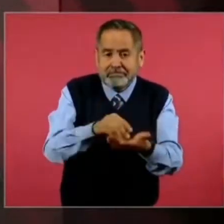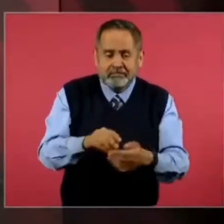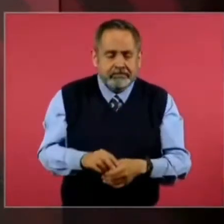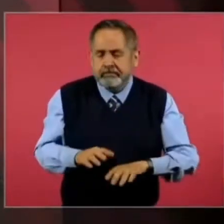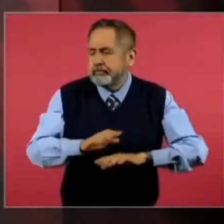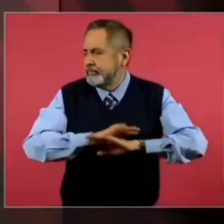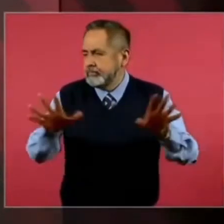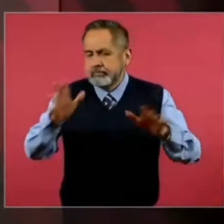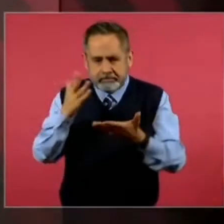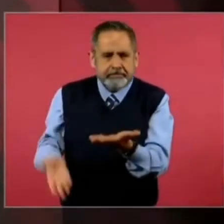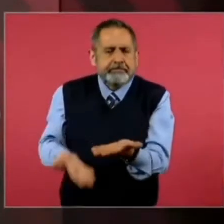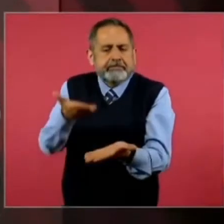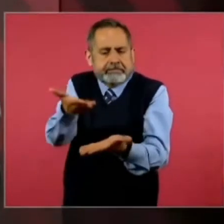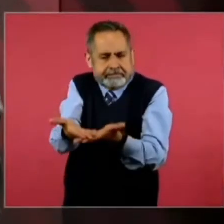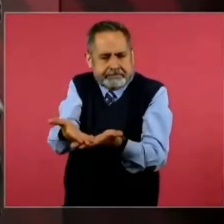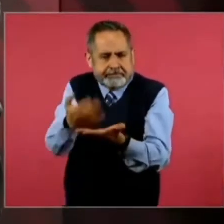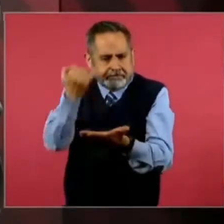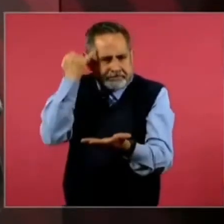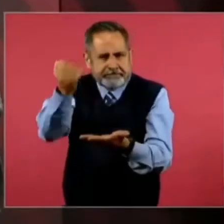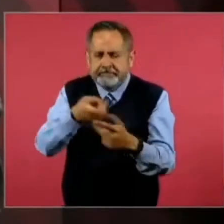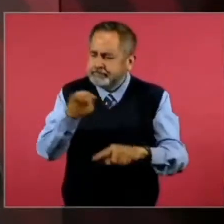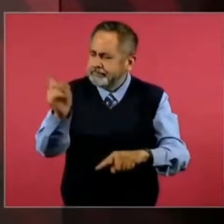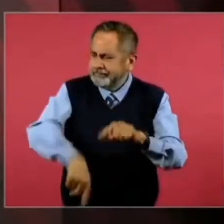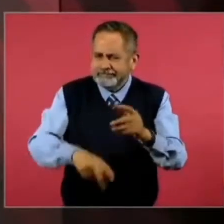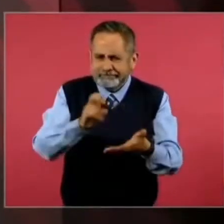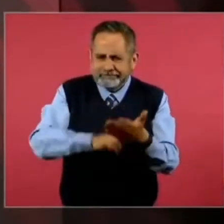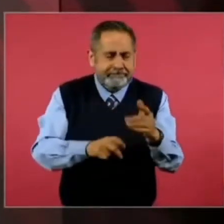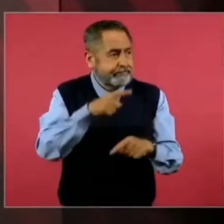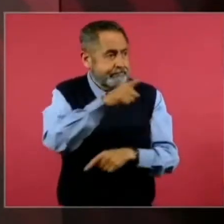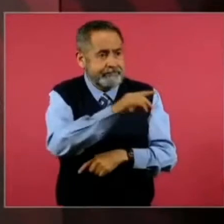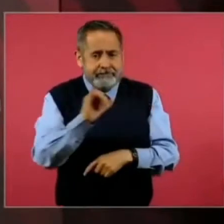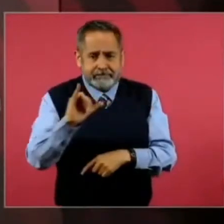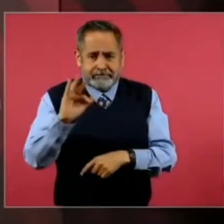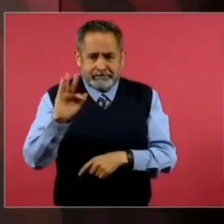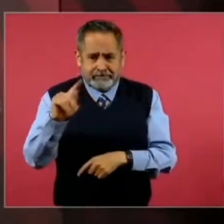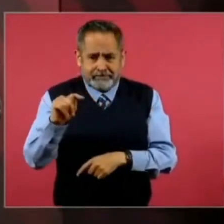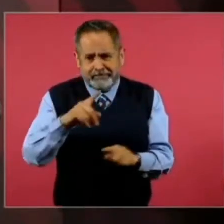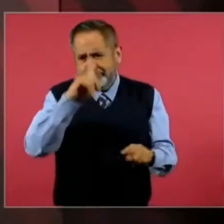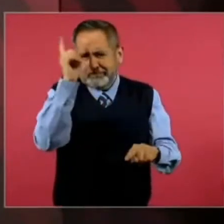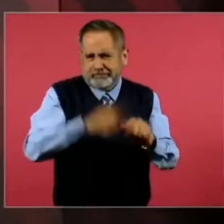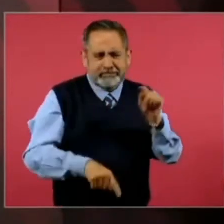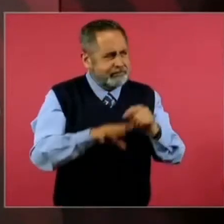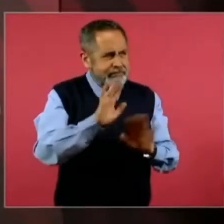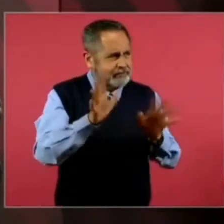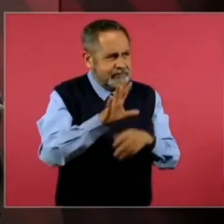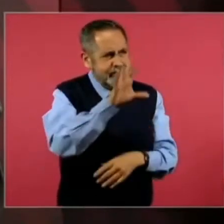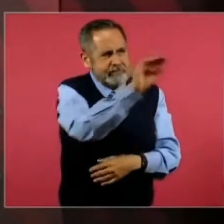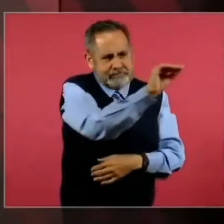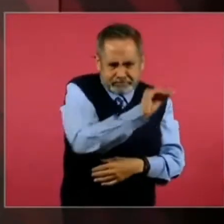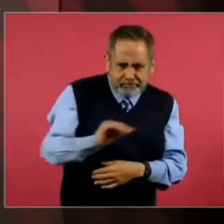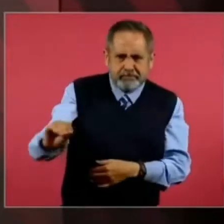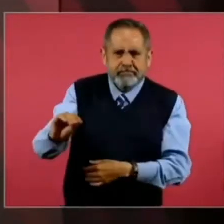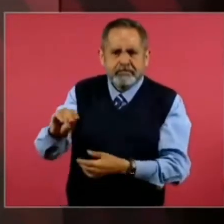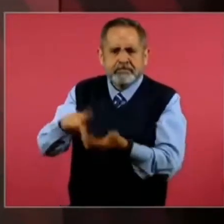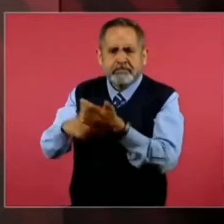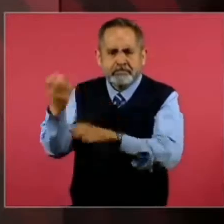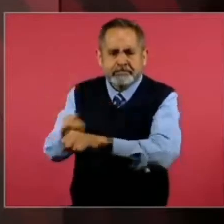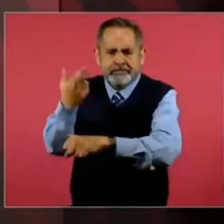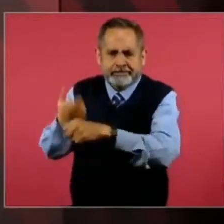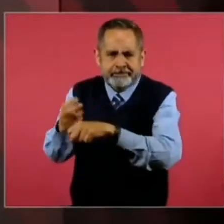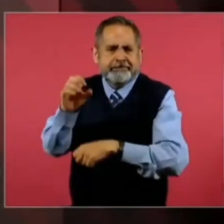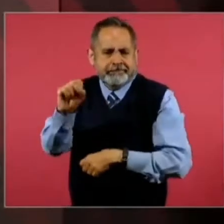propone? Pues que regrese esa función a la Secretaría de Comunicaciones.